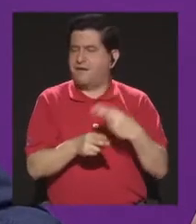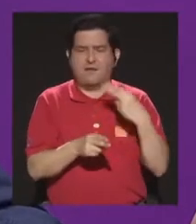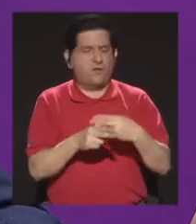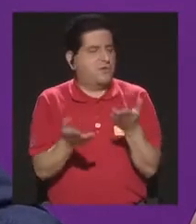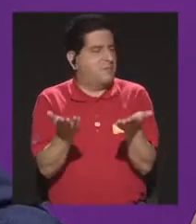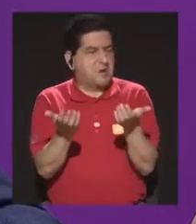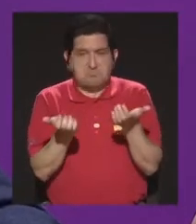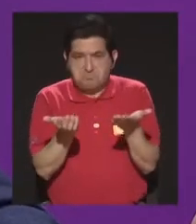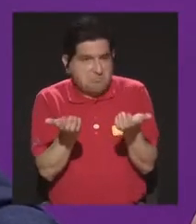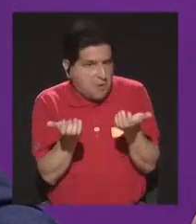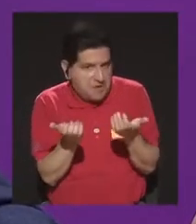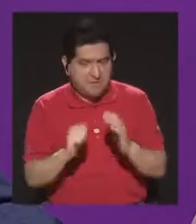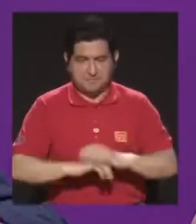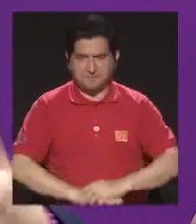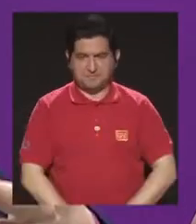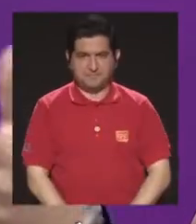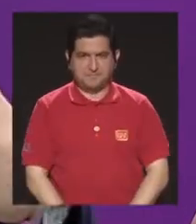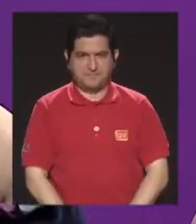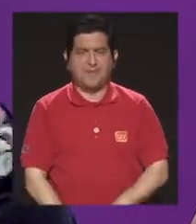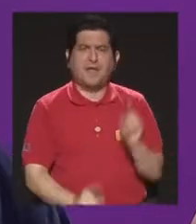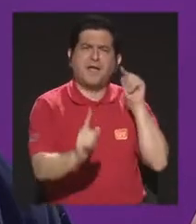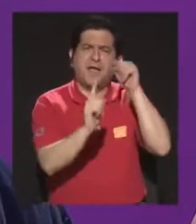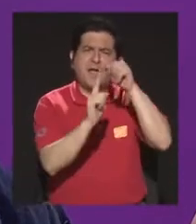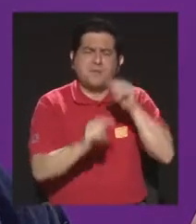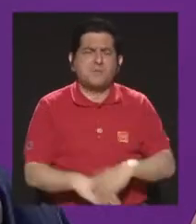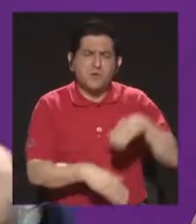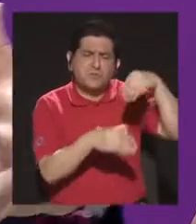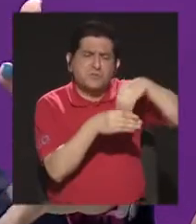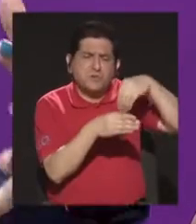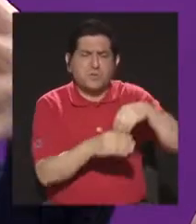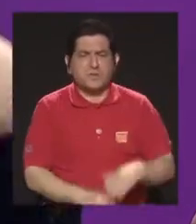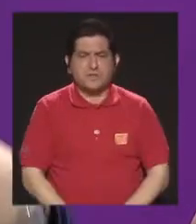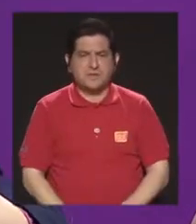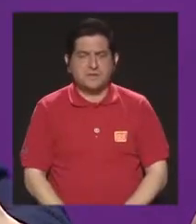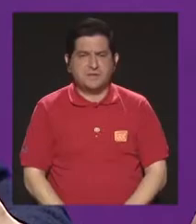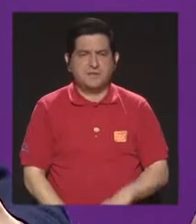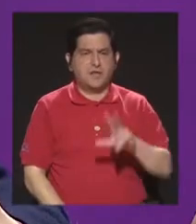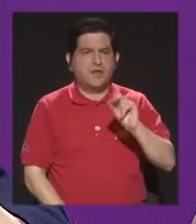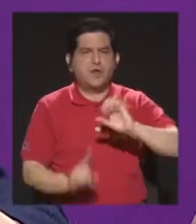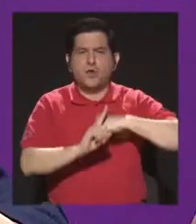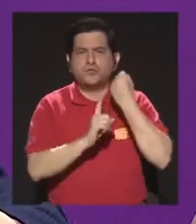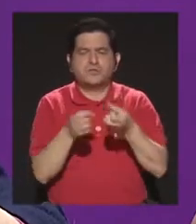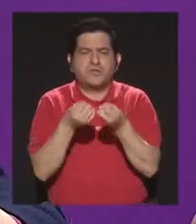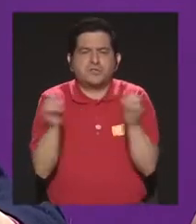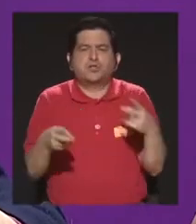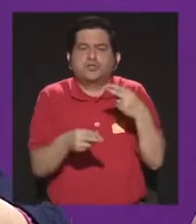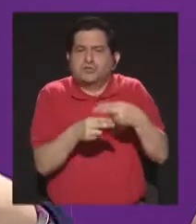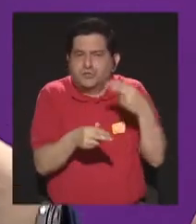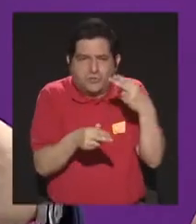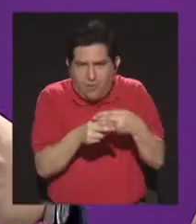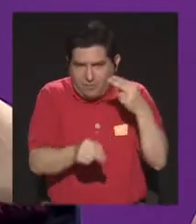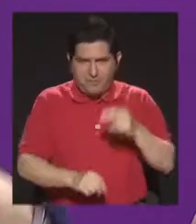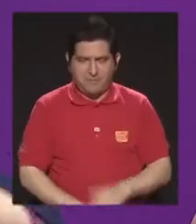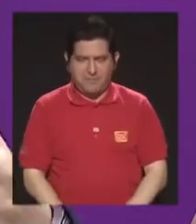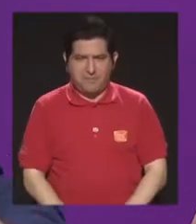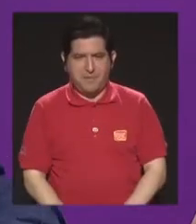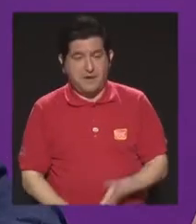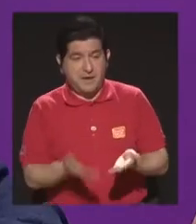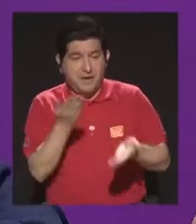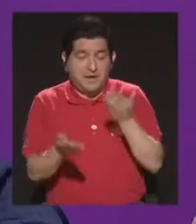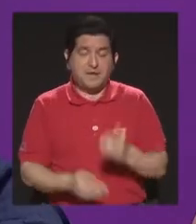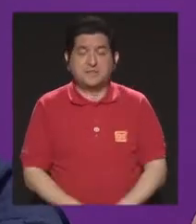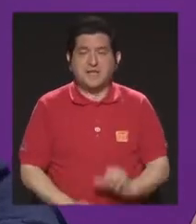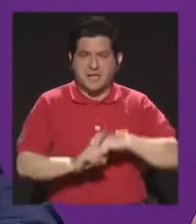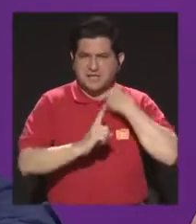quieren. Entonces, el propósito de crear una cuenta es para que no haya anonimato, en el sentido de que los reportes